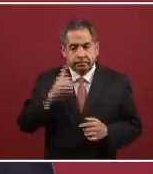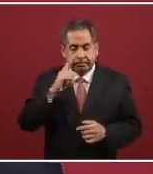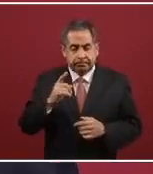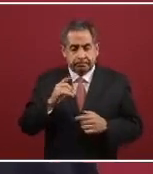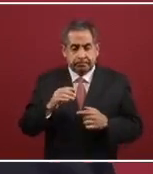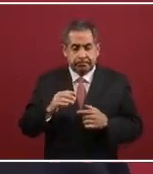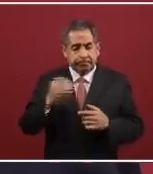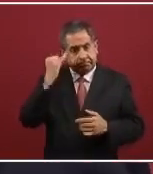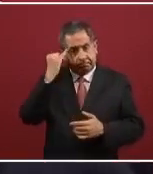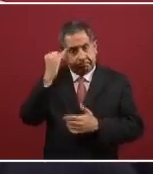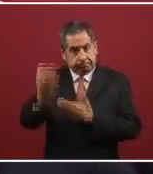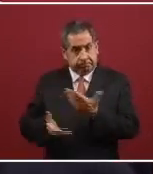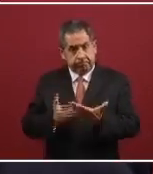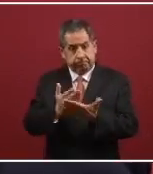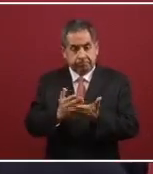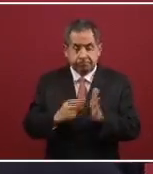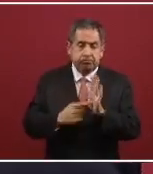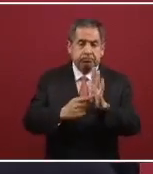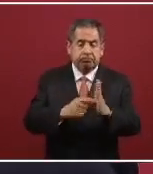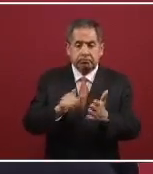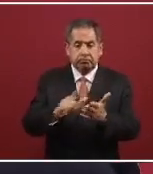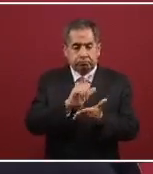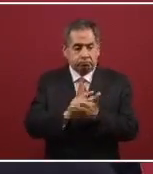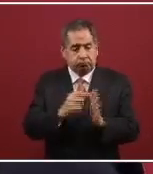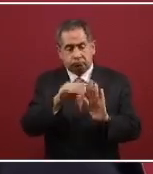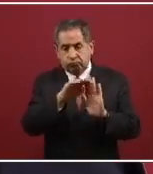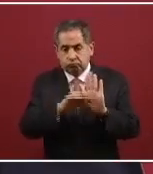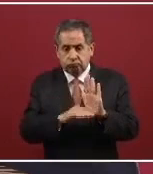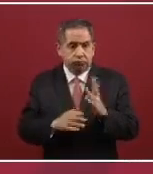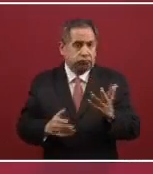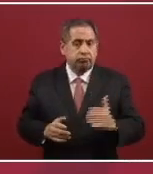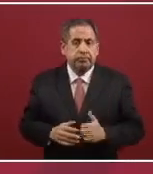presentación de iniciativas de ley.